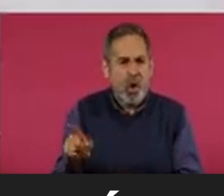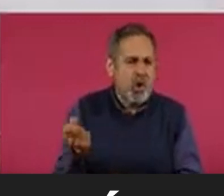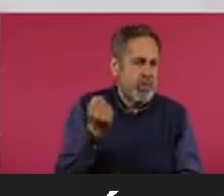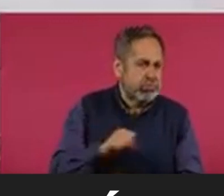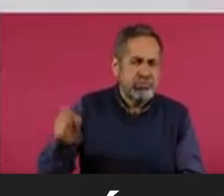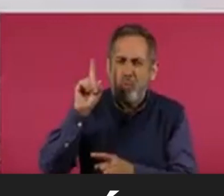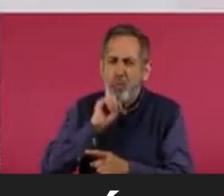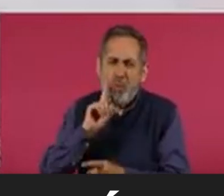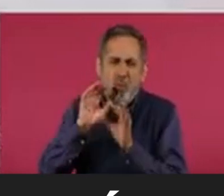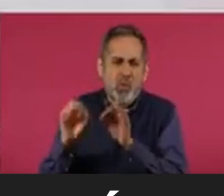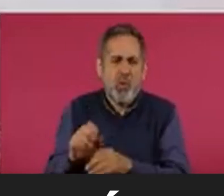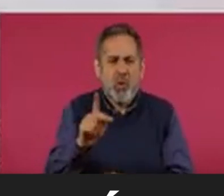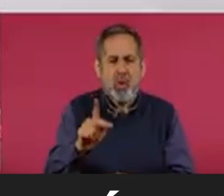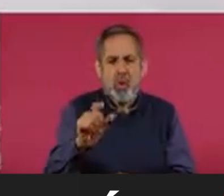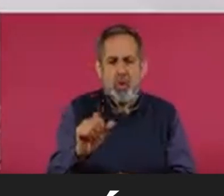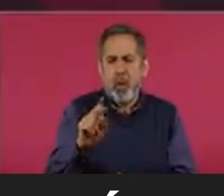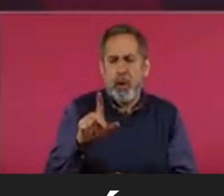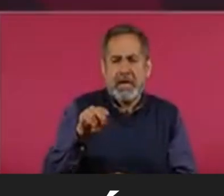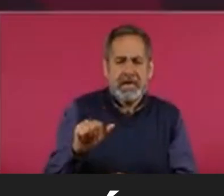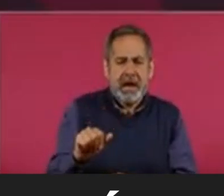extraordinaria mujer, Paulina Fernández,